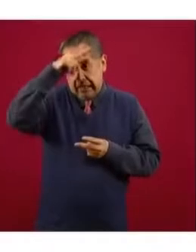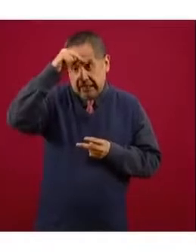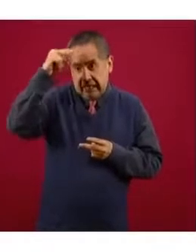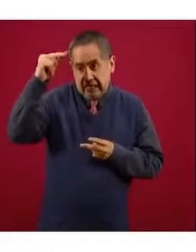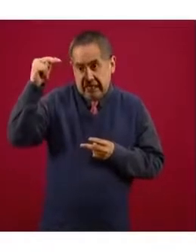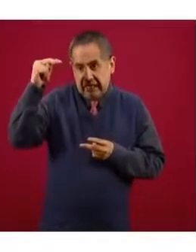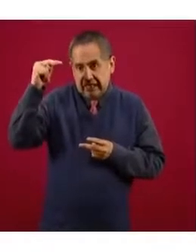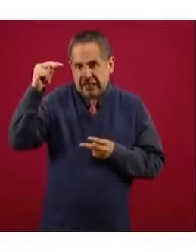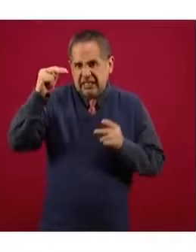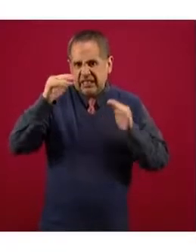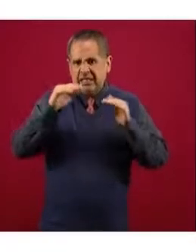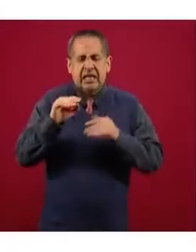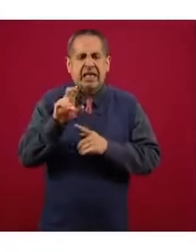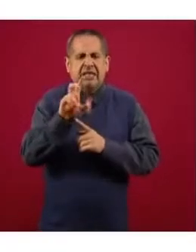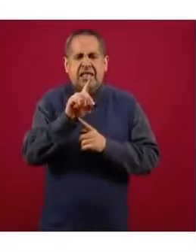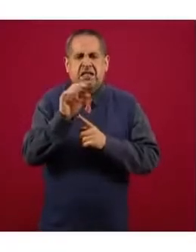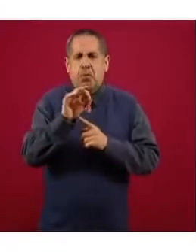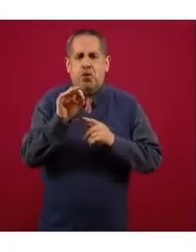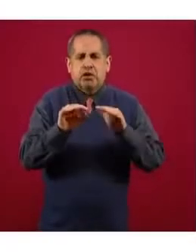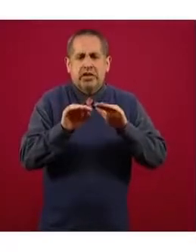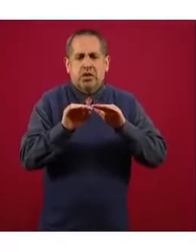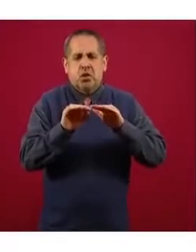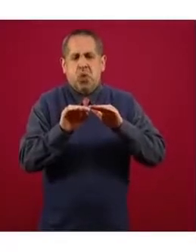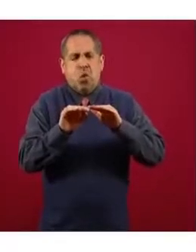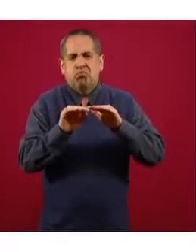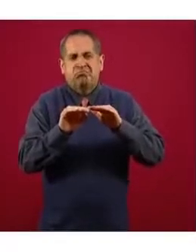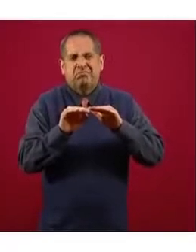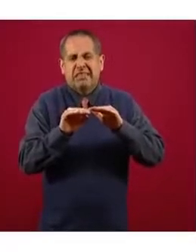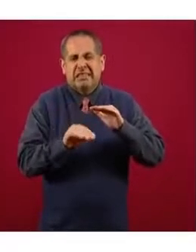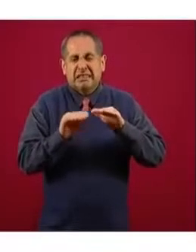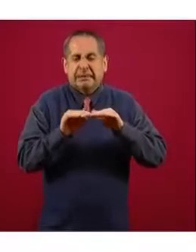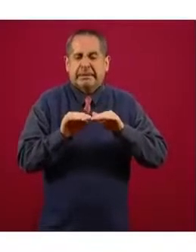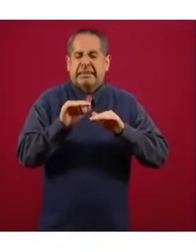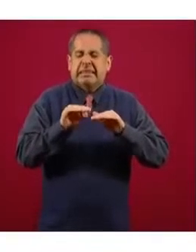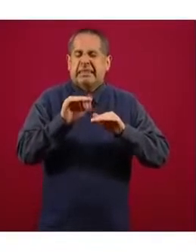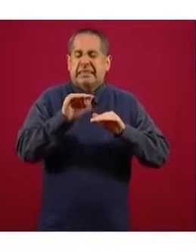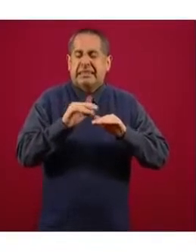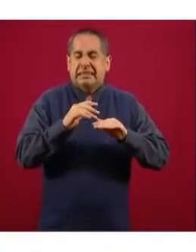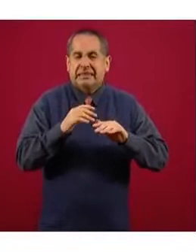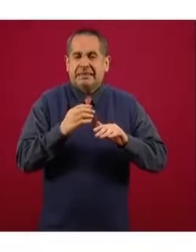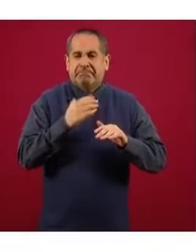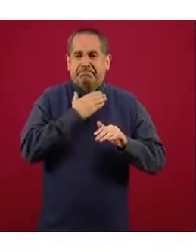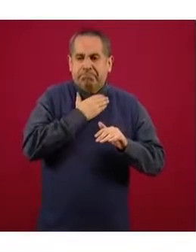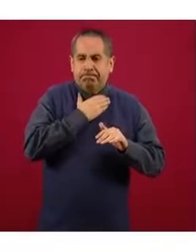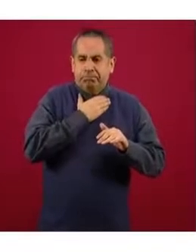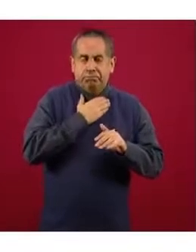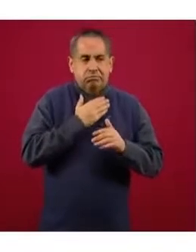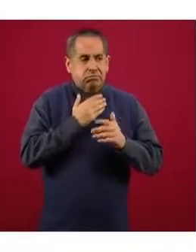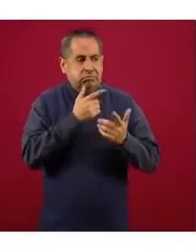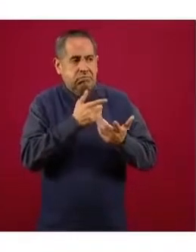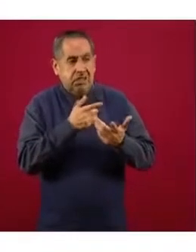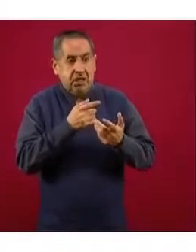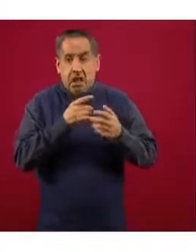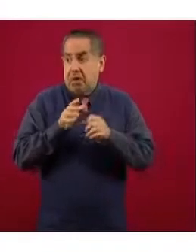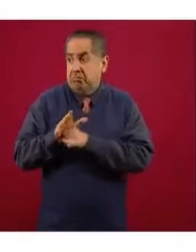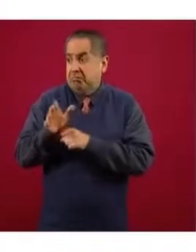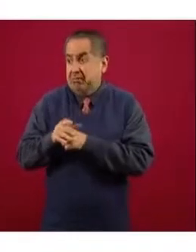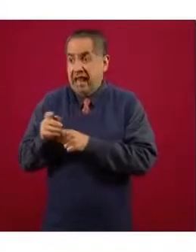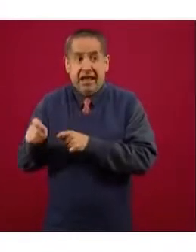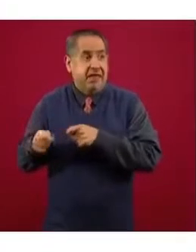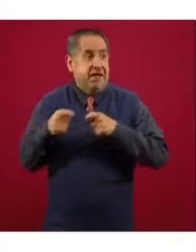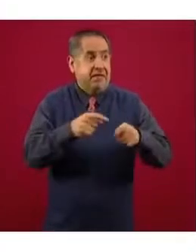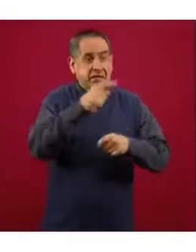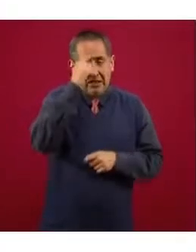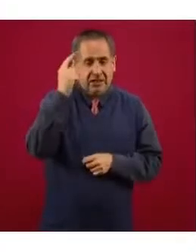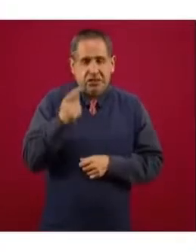por debajo de ese 30% ideal, no ideal, sino más bien de nivel de seguridad. Lo ideal sería siempre tener